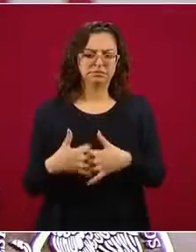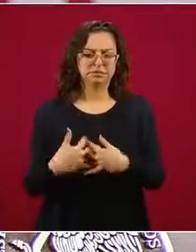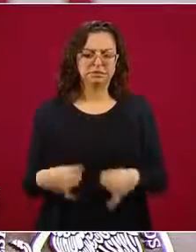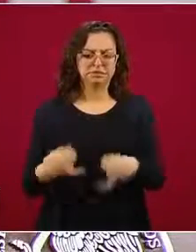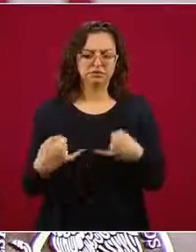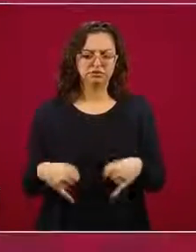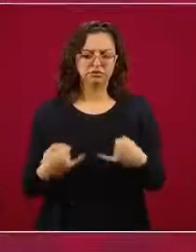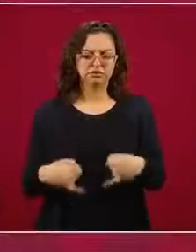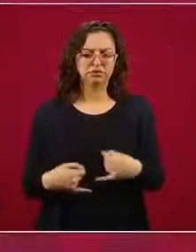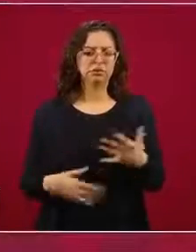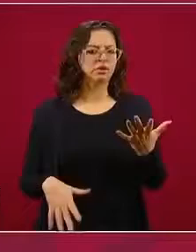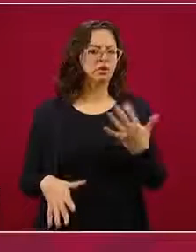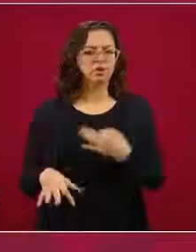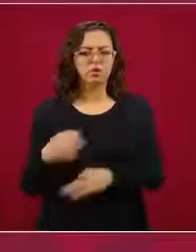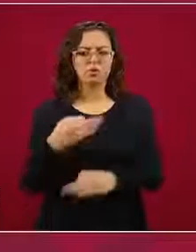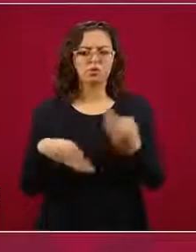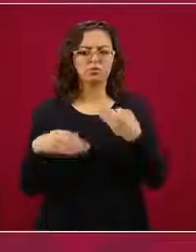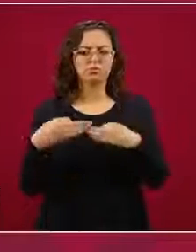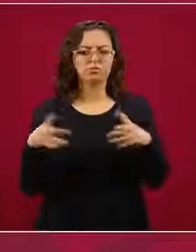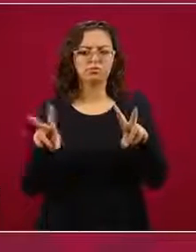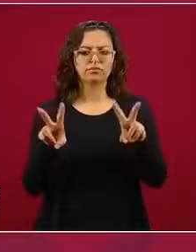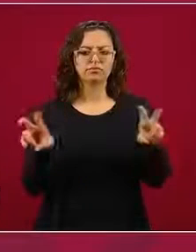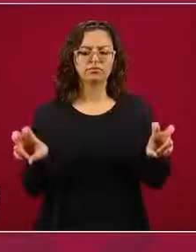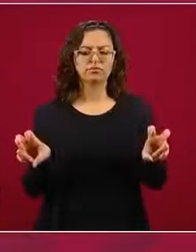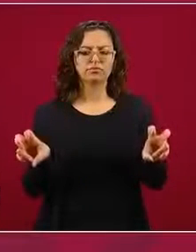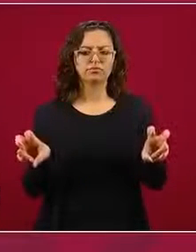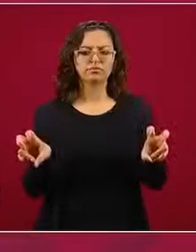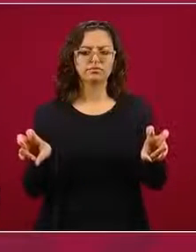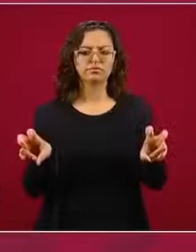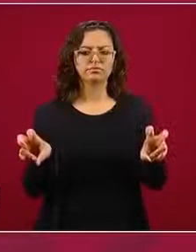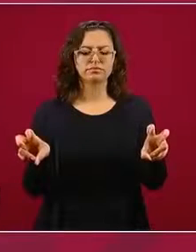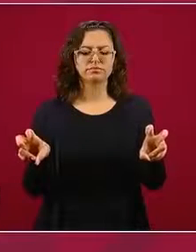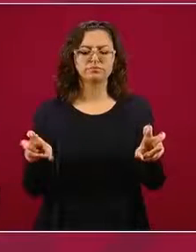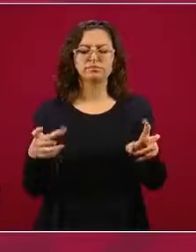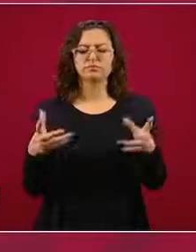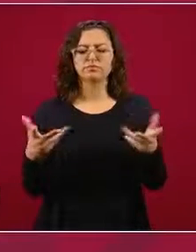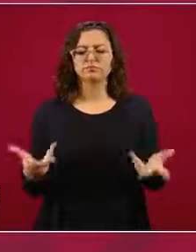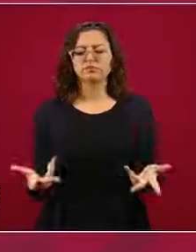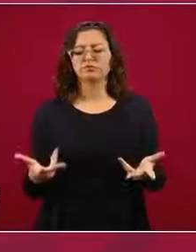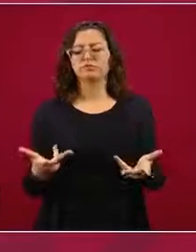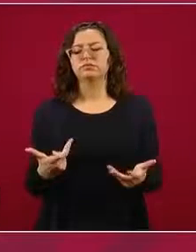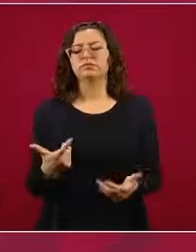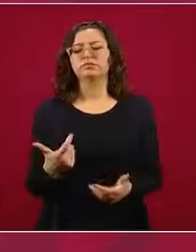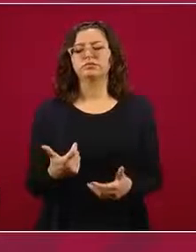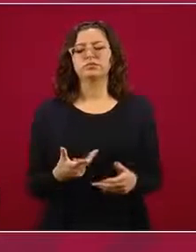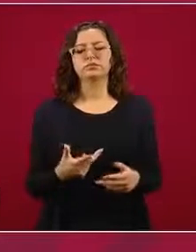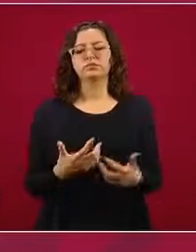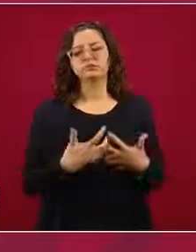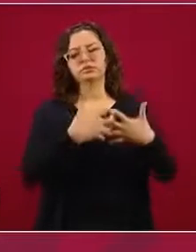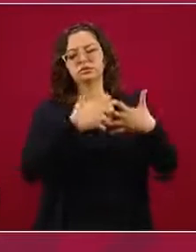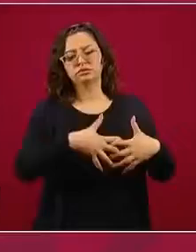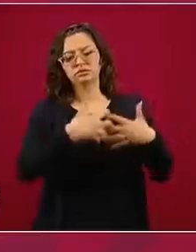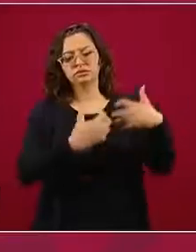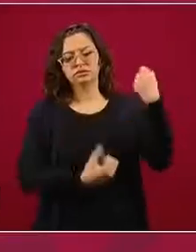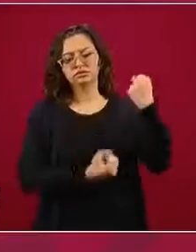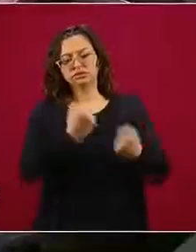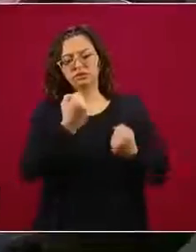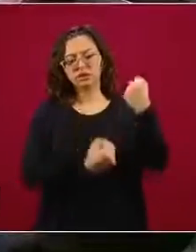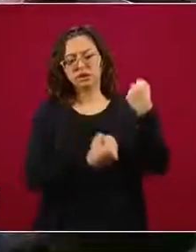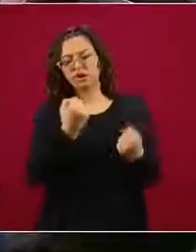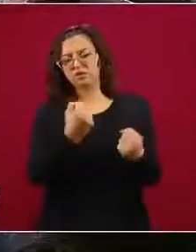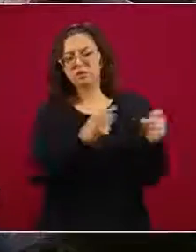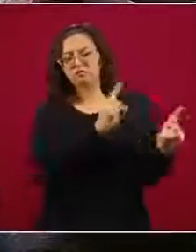en todo lo que tiene que ver con las plantas de autopartes, la industria